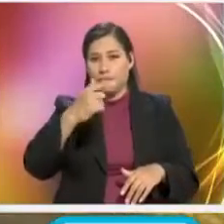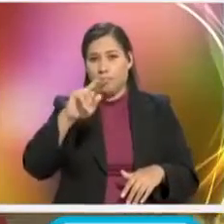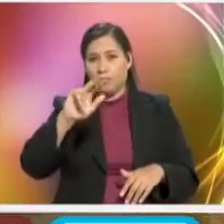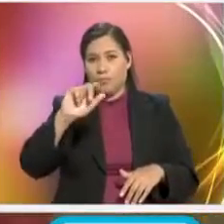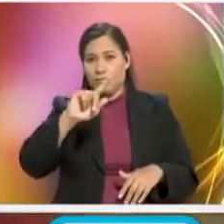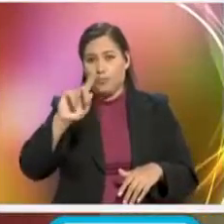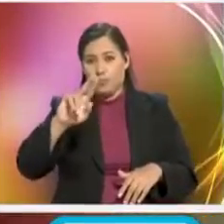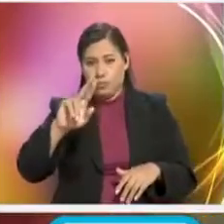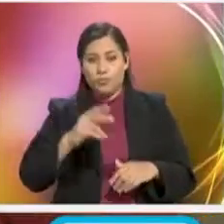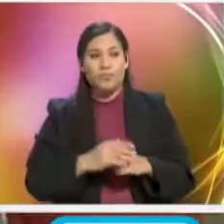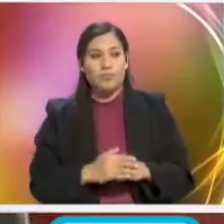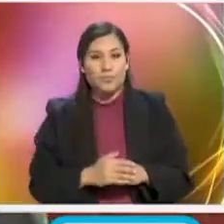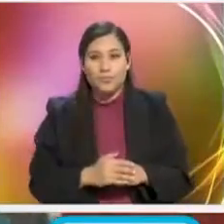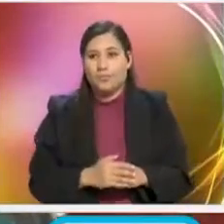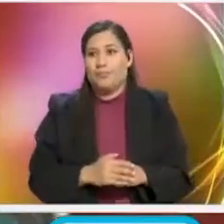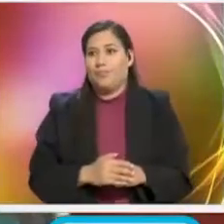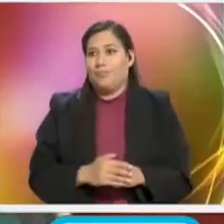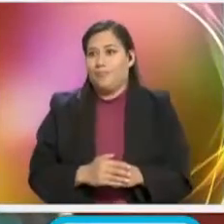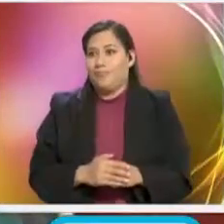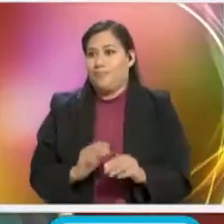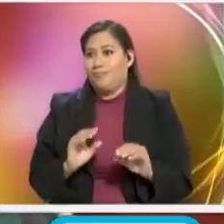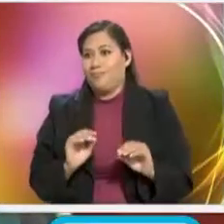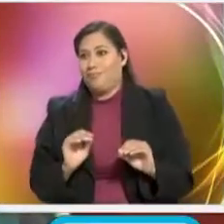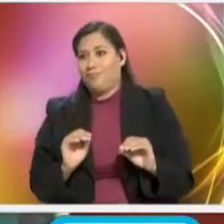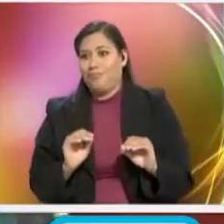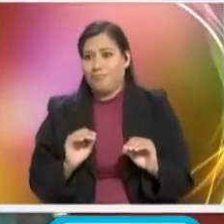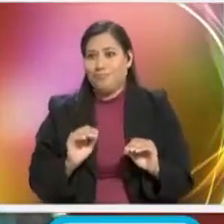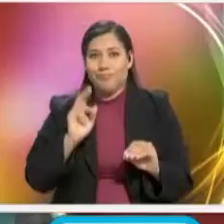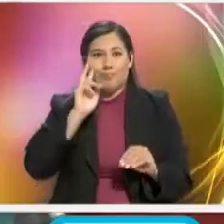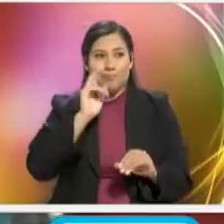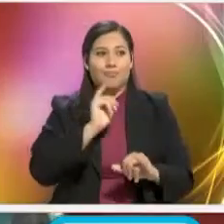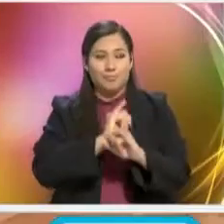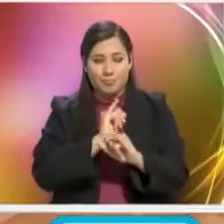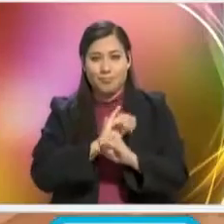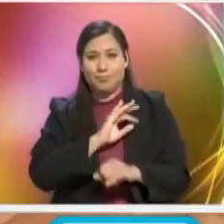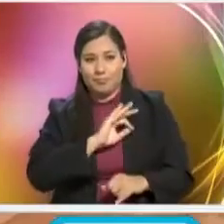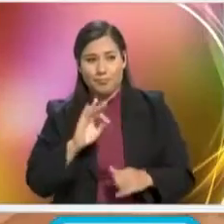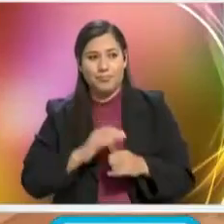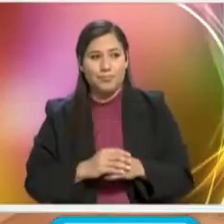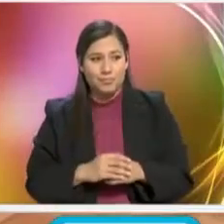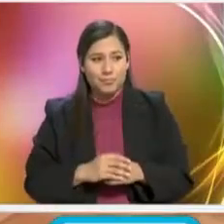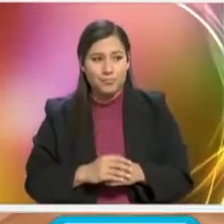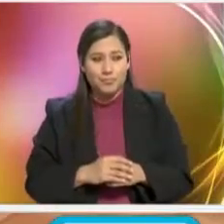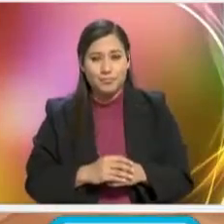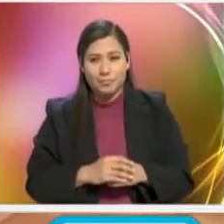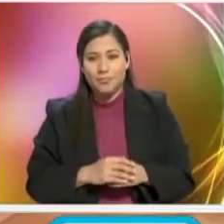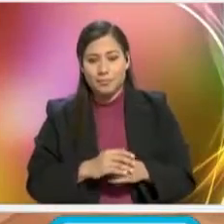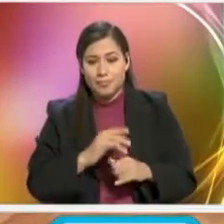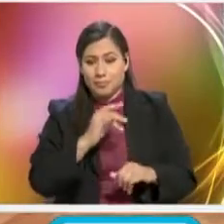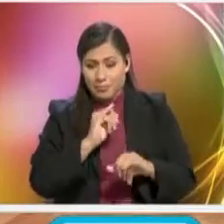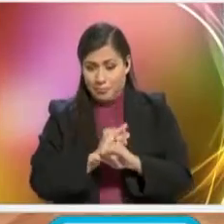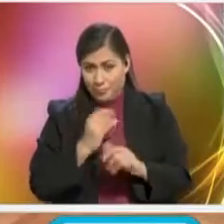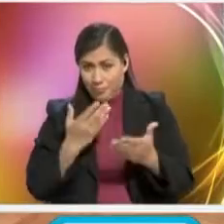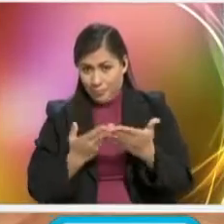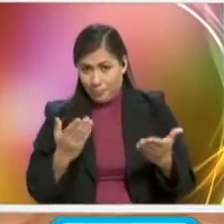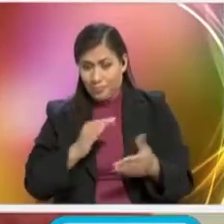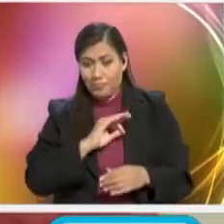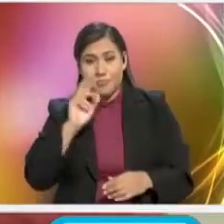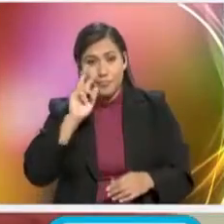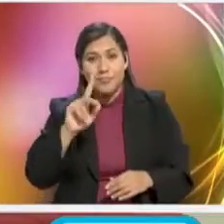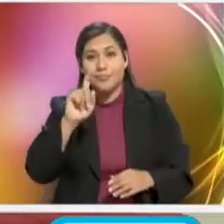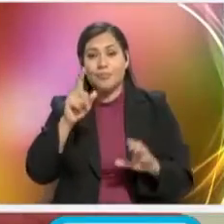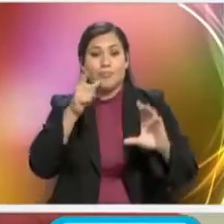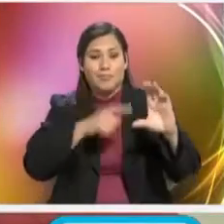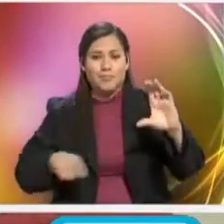es apenas posible hablar, vaya, se puede ver virtualmente. Y bueno, vale la pena. En línea ahora te das cuenta que el ciclo del agua